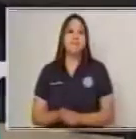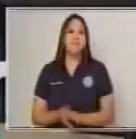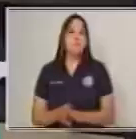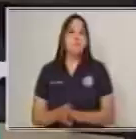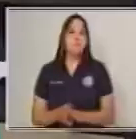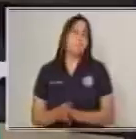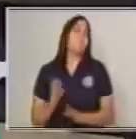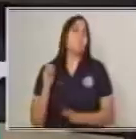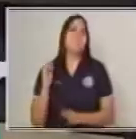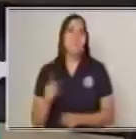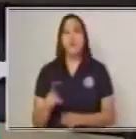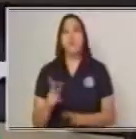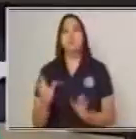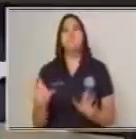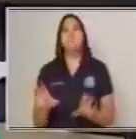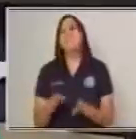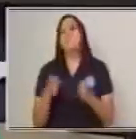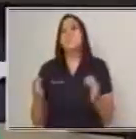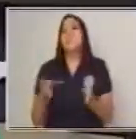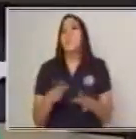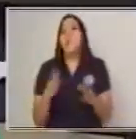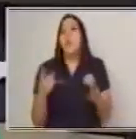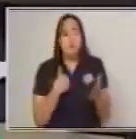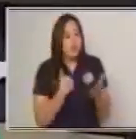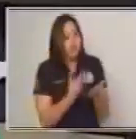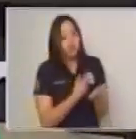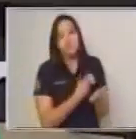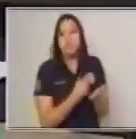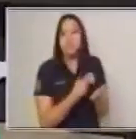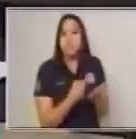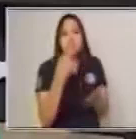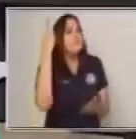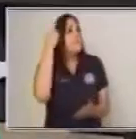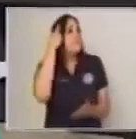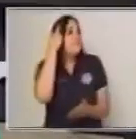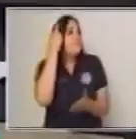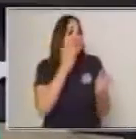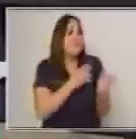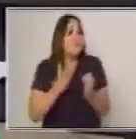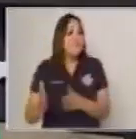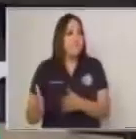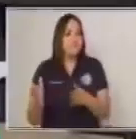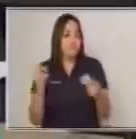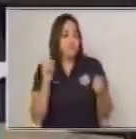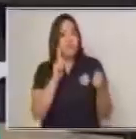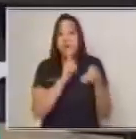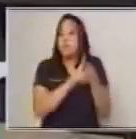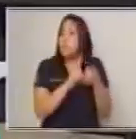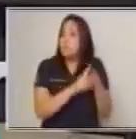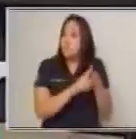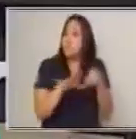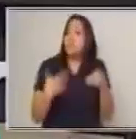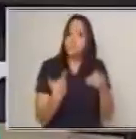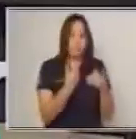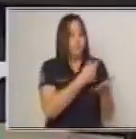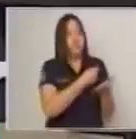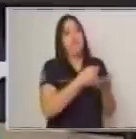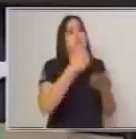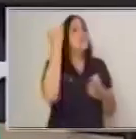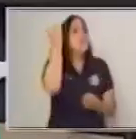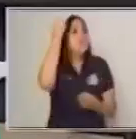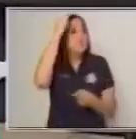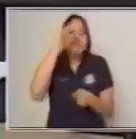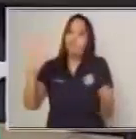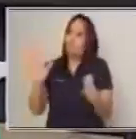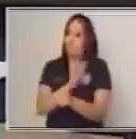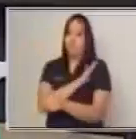Entonces, ¿cómo tomar apuntes? Recordemos los pasos. Lo primero, anotar ideas completas.